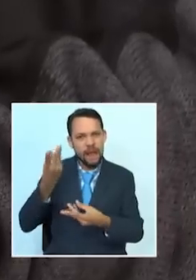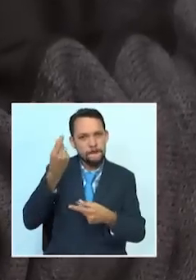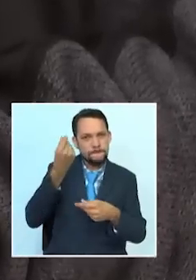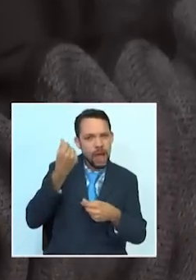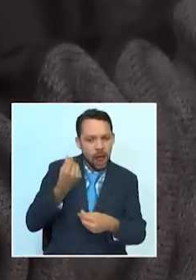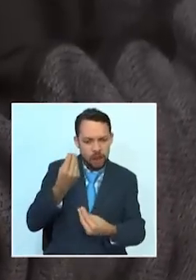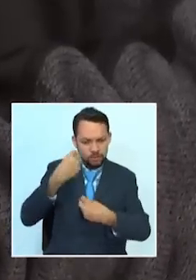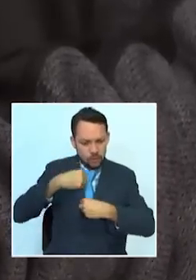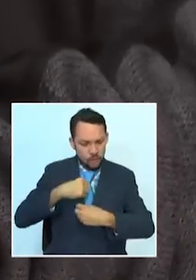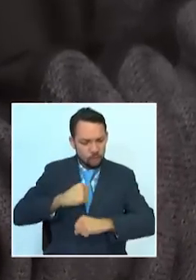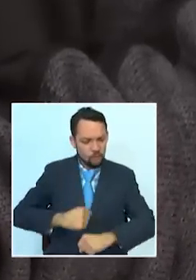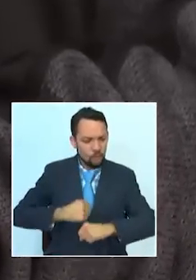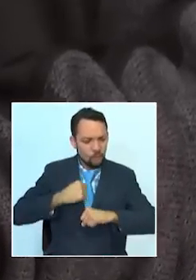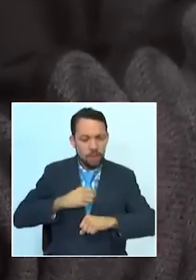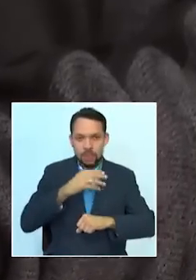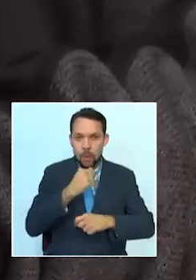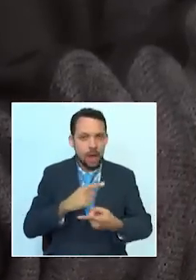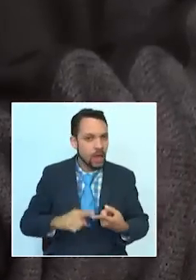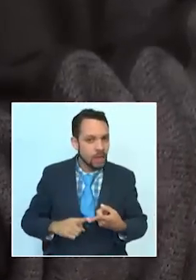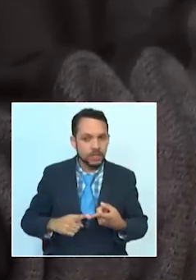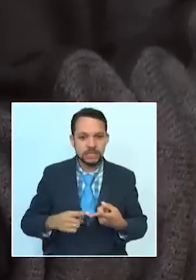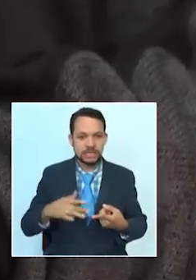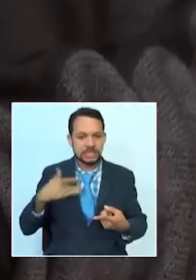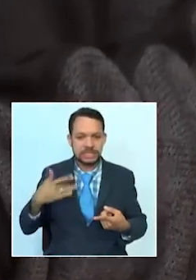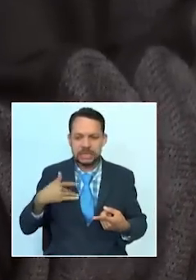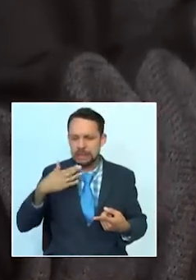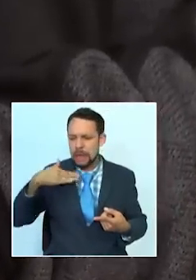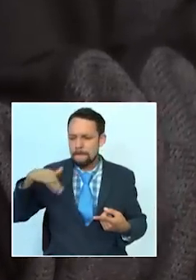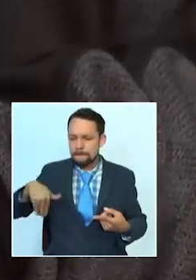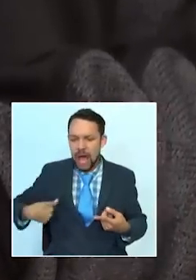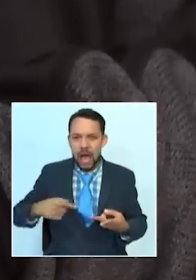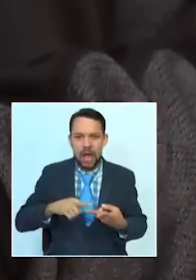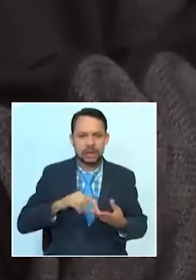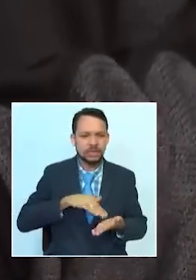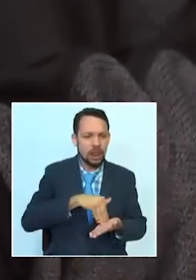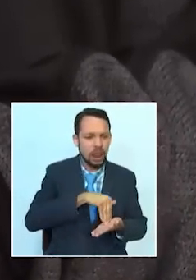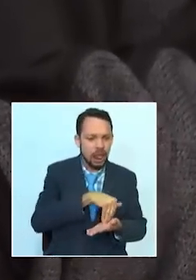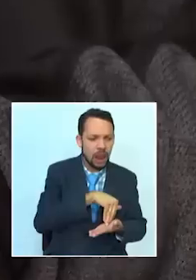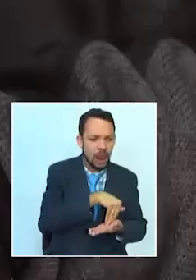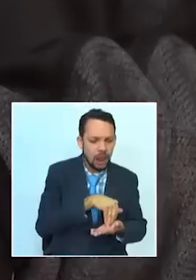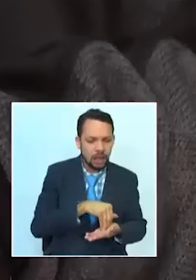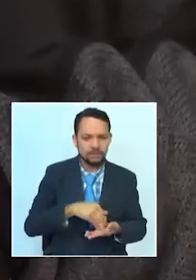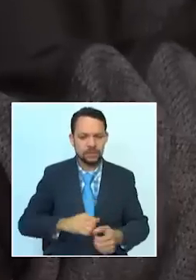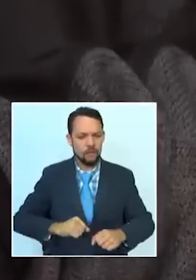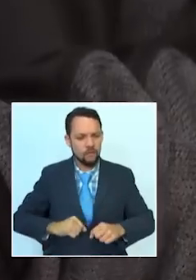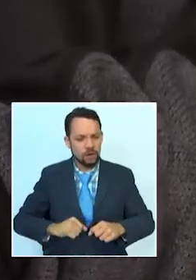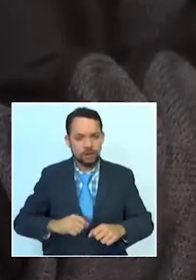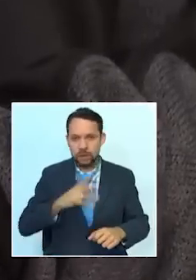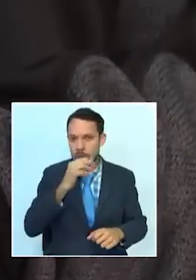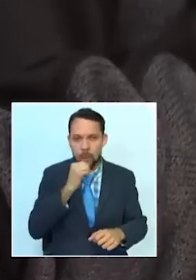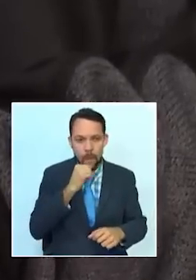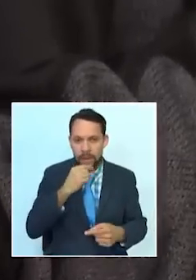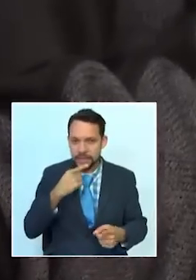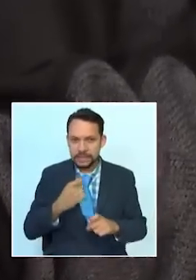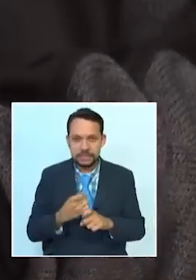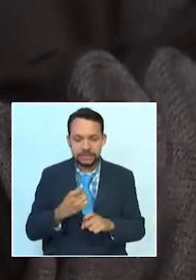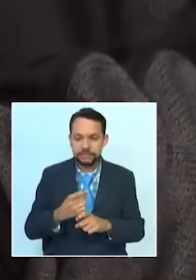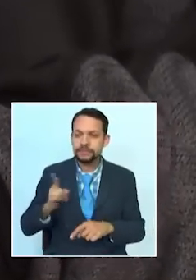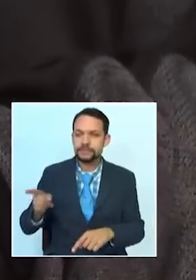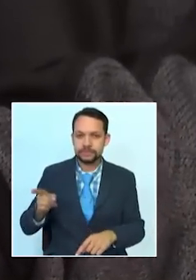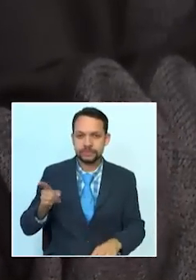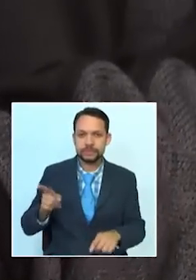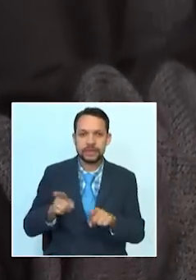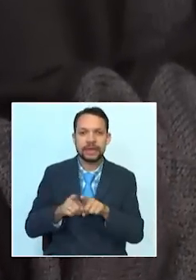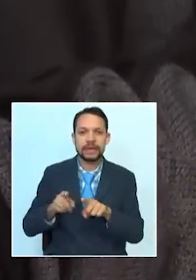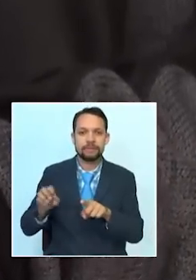por eh los procesos emocionales que todos los seres humanos estamos llevando Y cómo los afrontamos y aquí el doctor Guillermo rojas